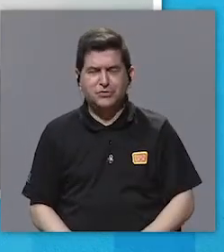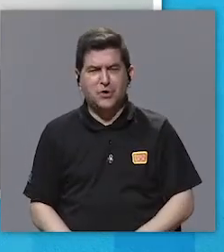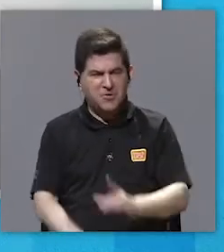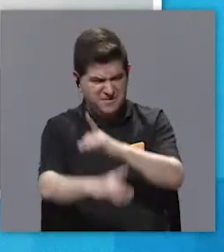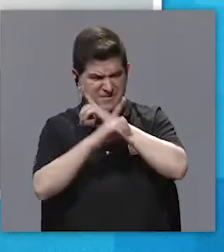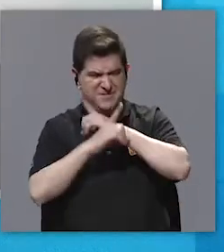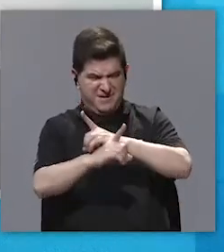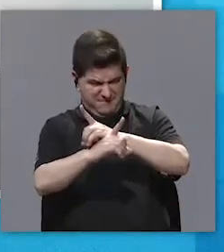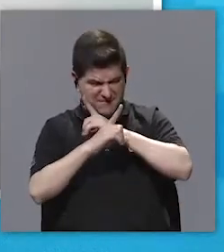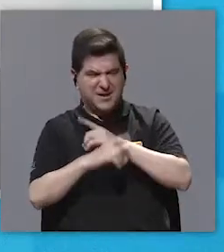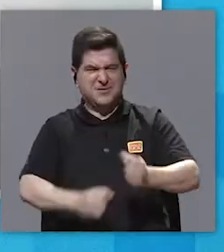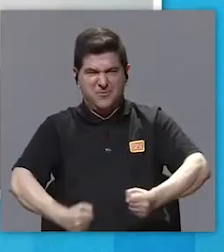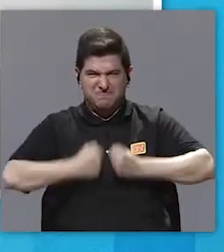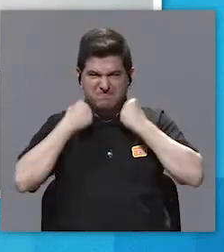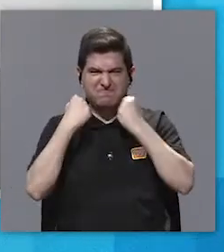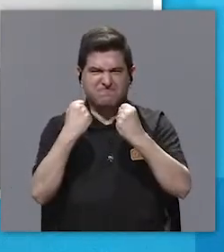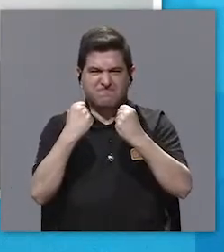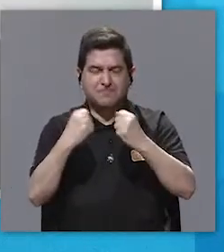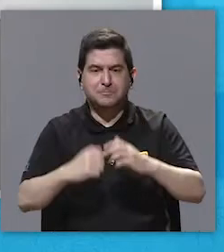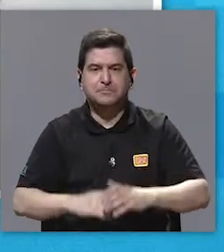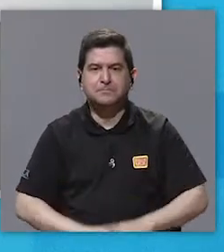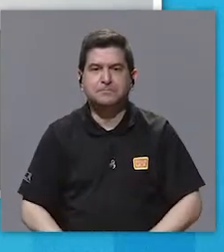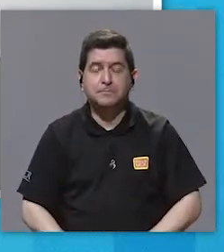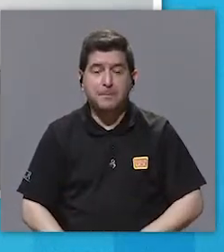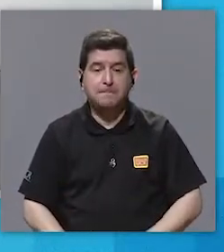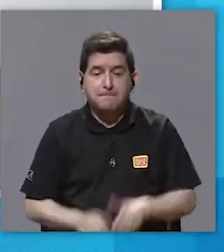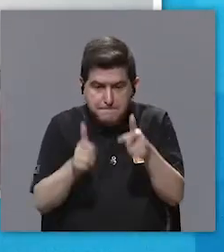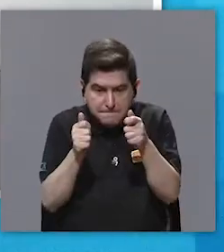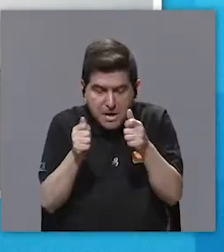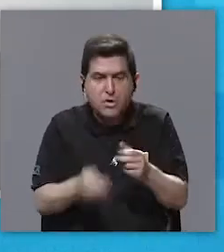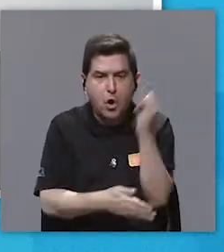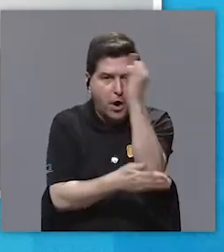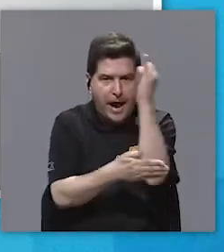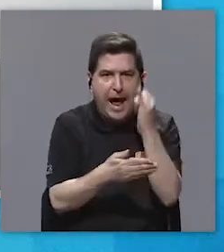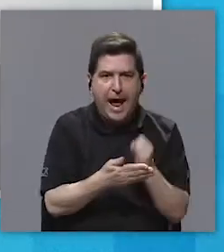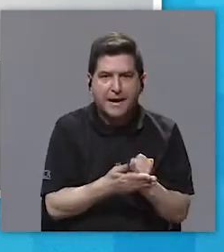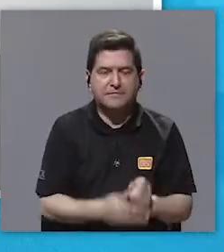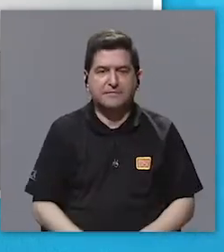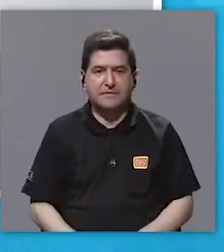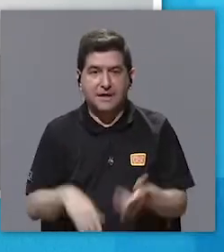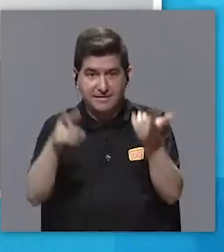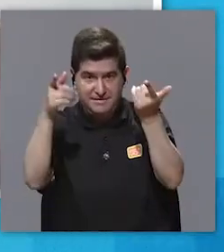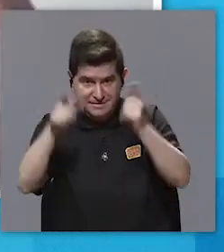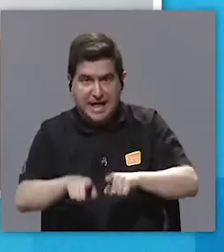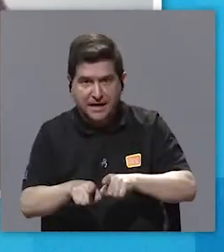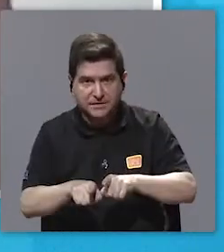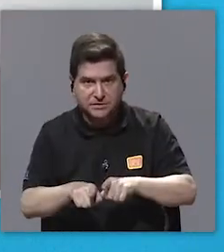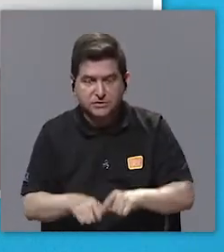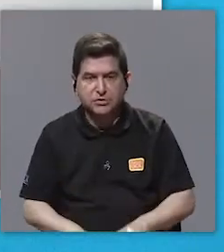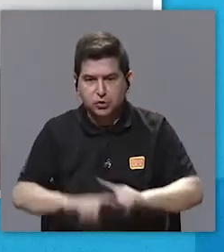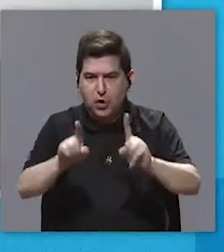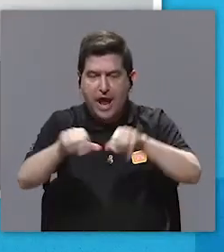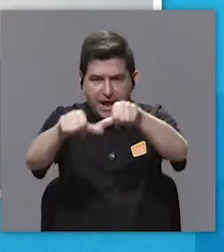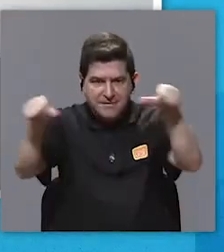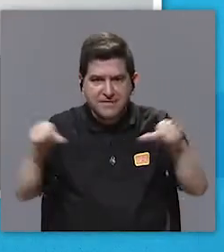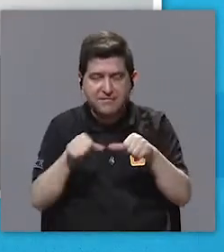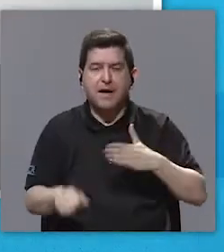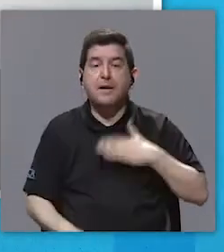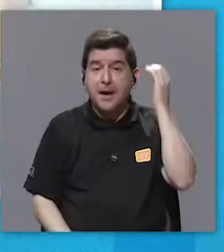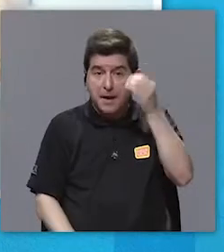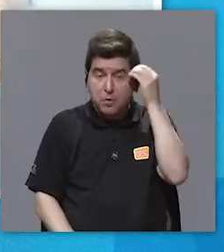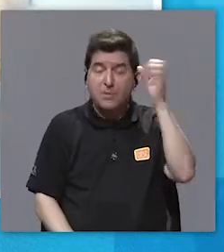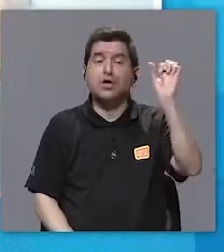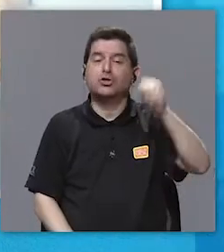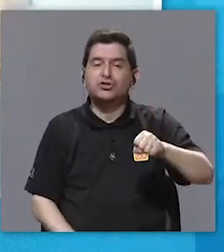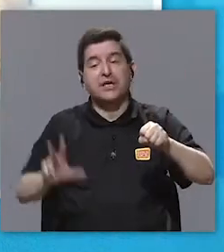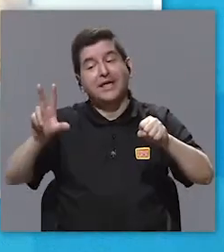los vientos defensores de que los vídeos son arte en el techo muchos ámbitos